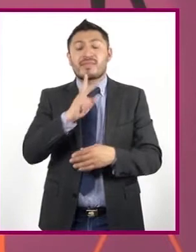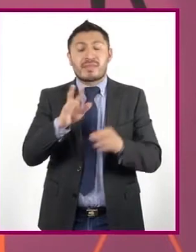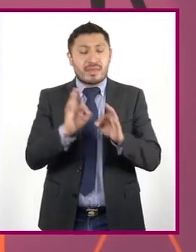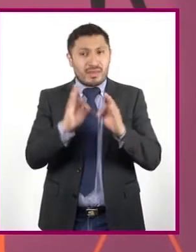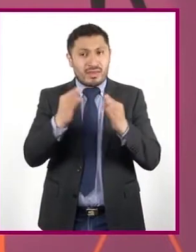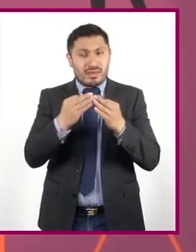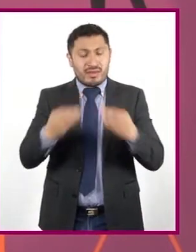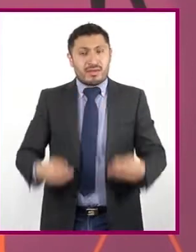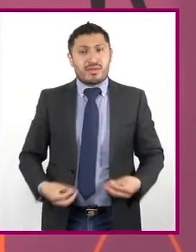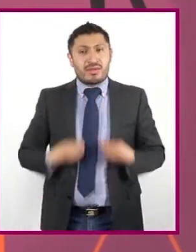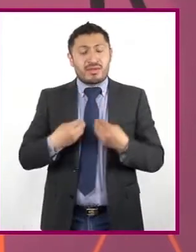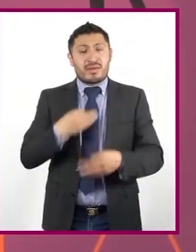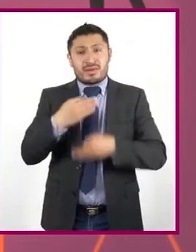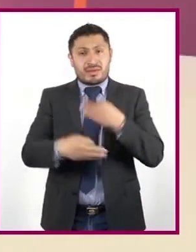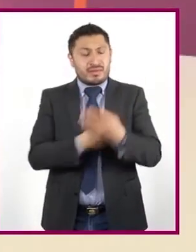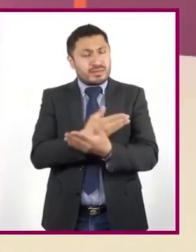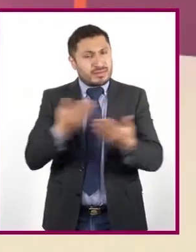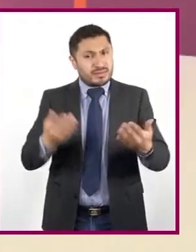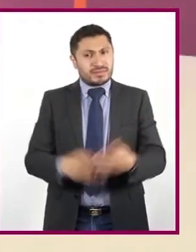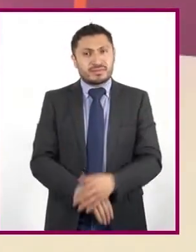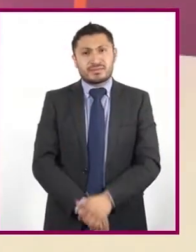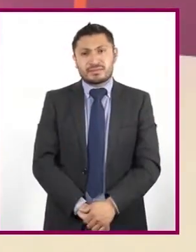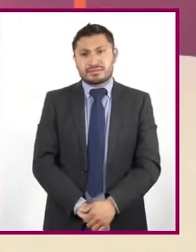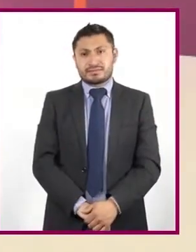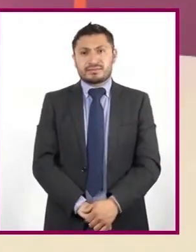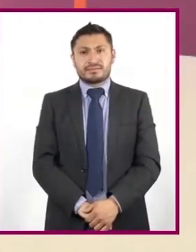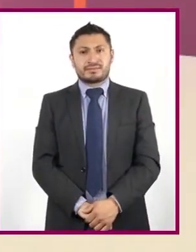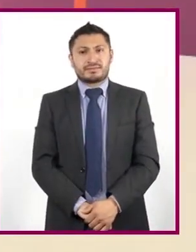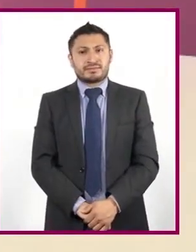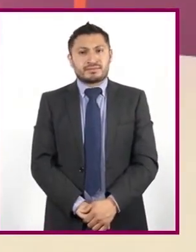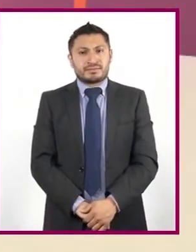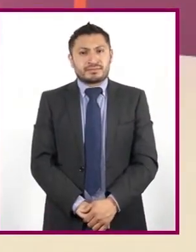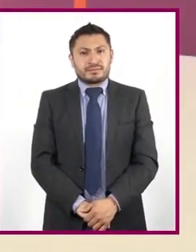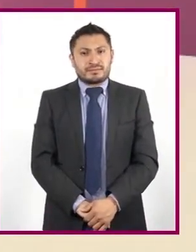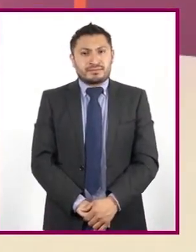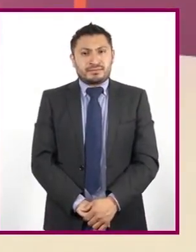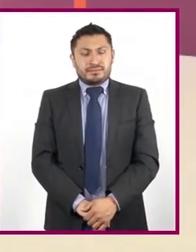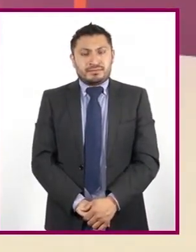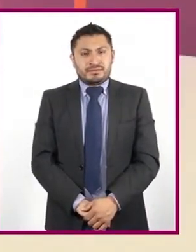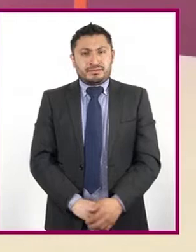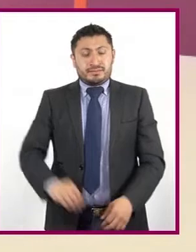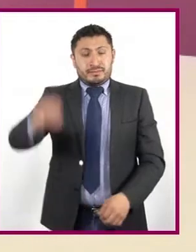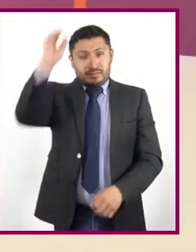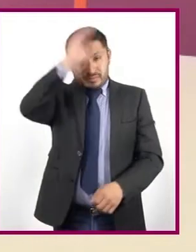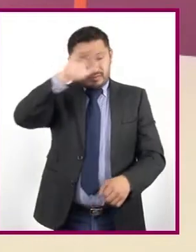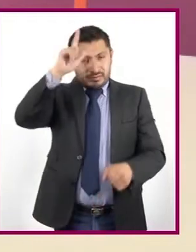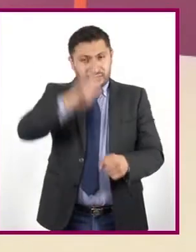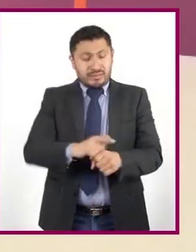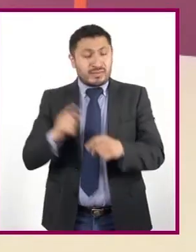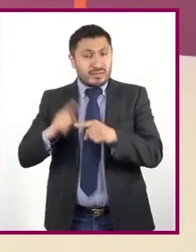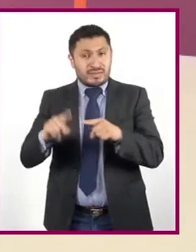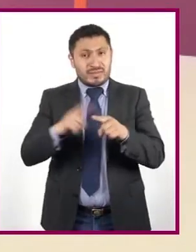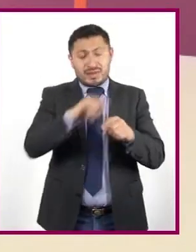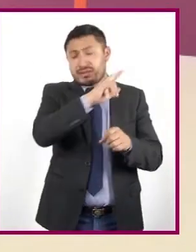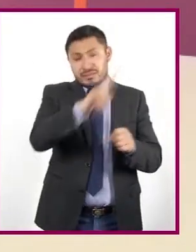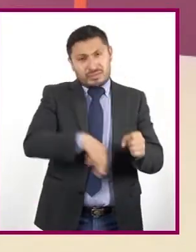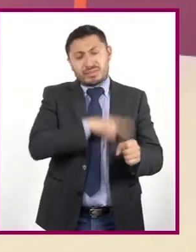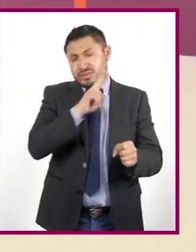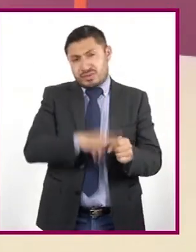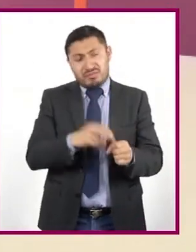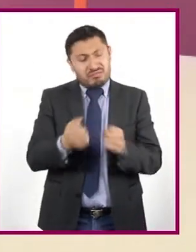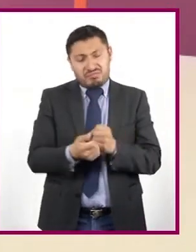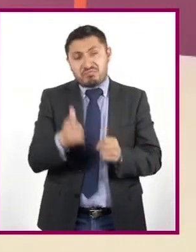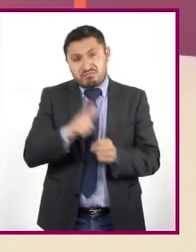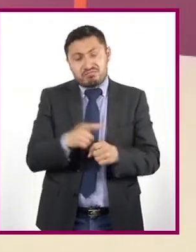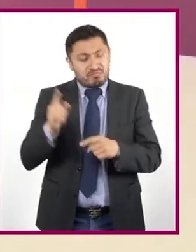vida para todas y todos. La diversidad cultural es inherente a las distintas sociedades. En